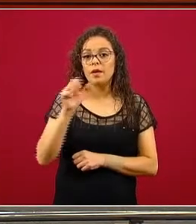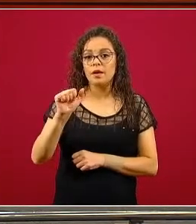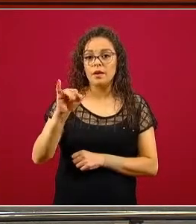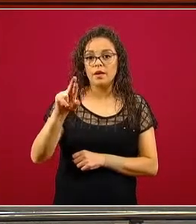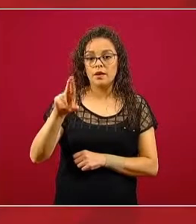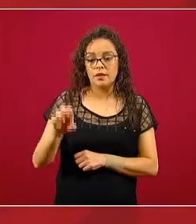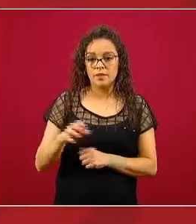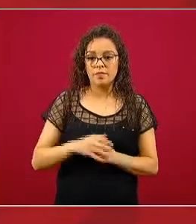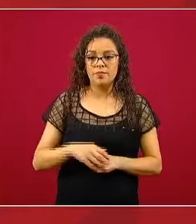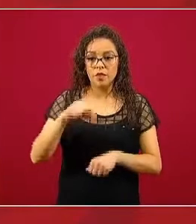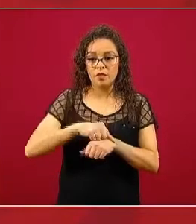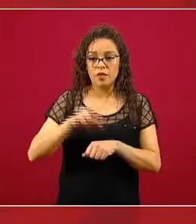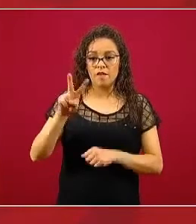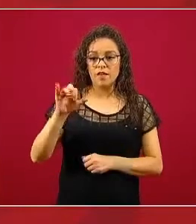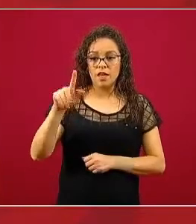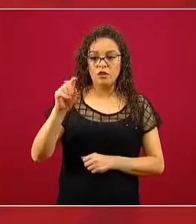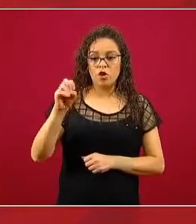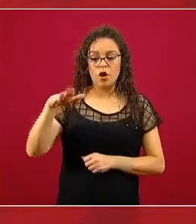Toledo, nuestro